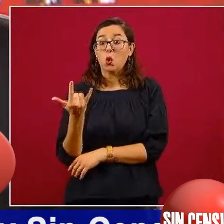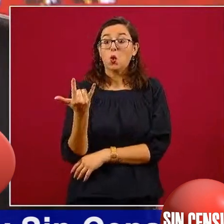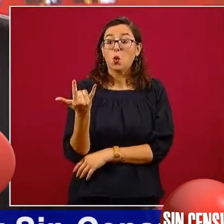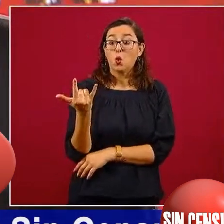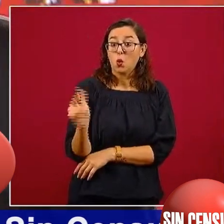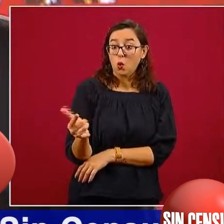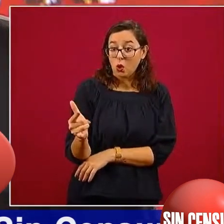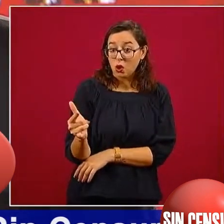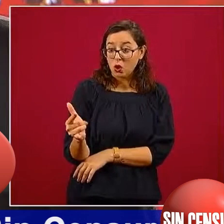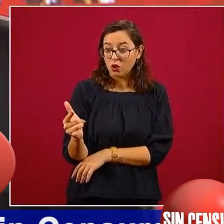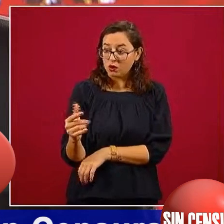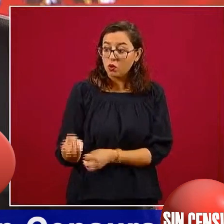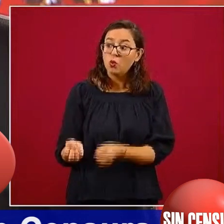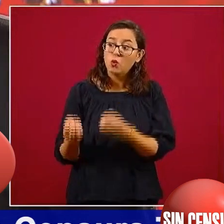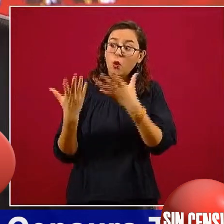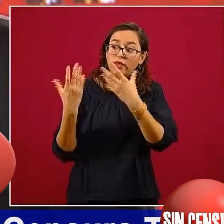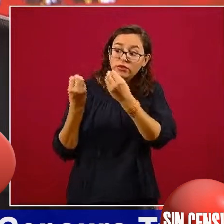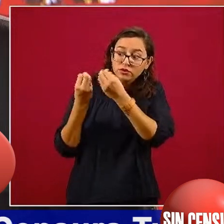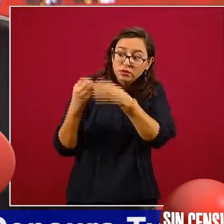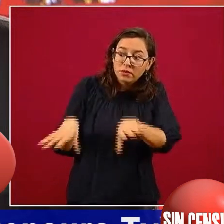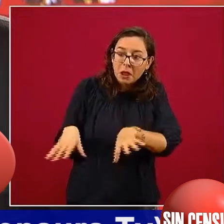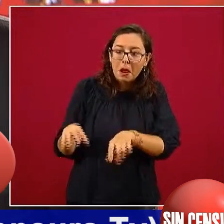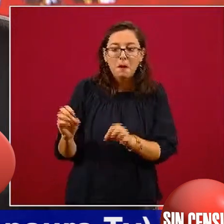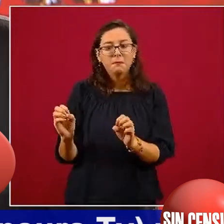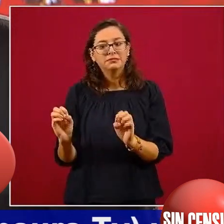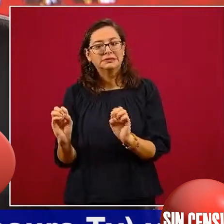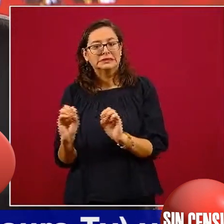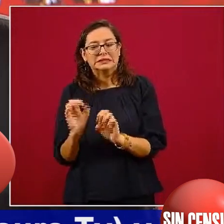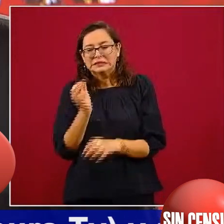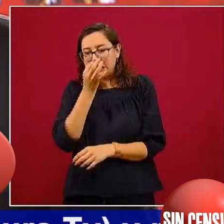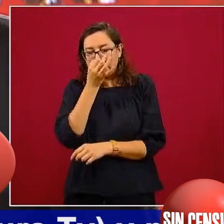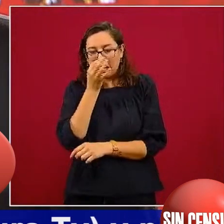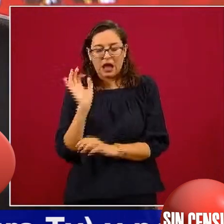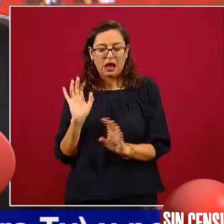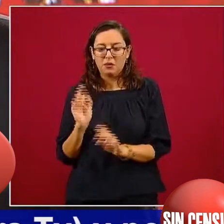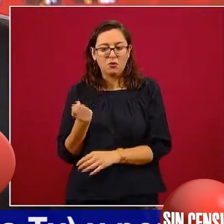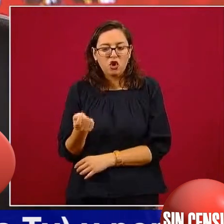prácticamente no hay pérdida de empleos.